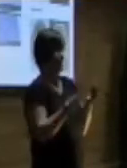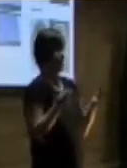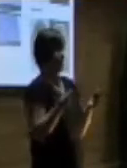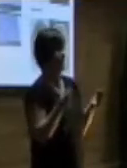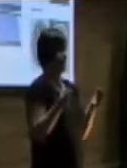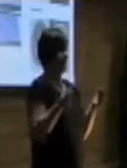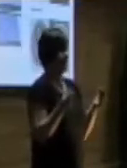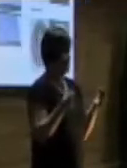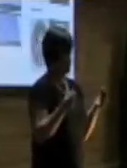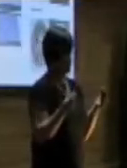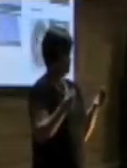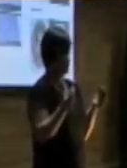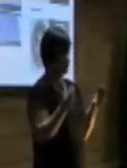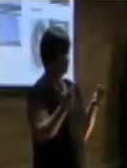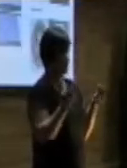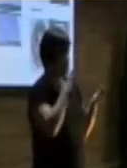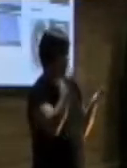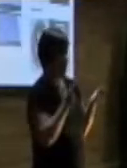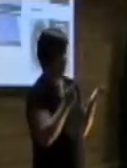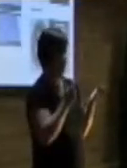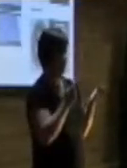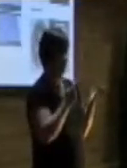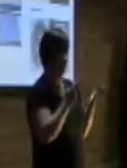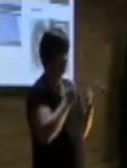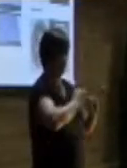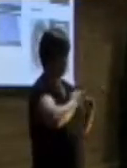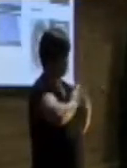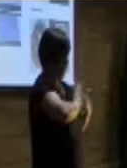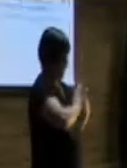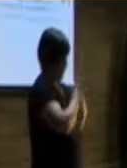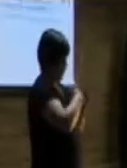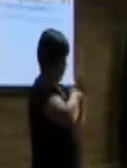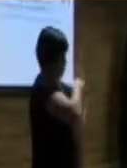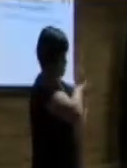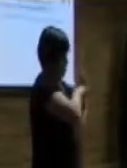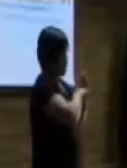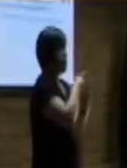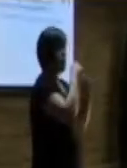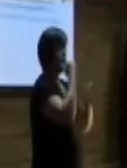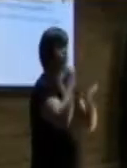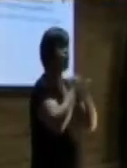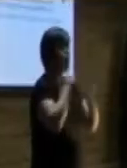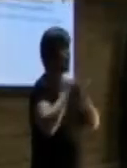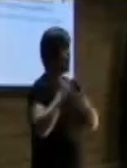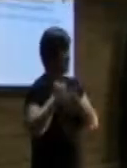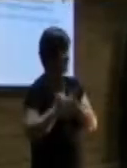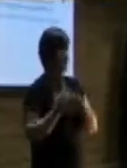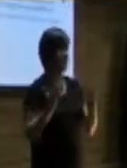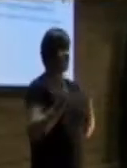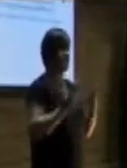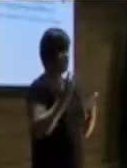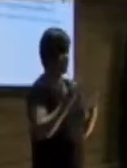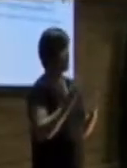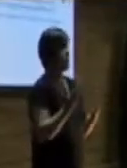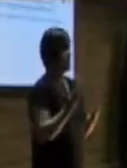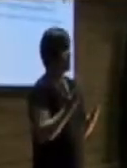incorporar estas pruebas a su cartera de servicios. Es bueno tener estas reticencias porque son pruebas caras, porque no se pueden aplicar